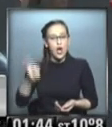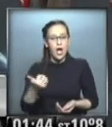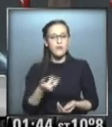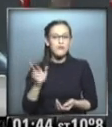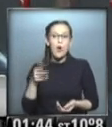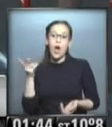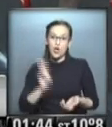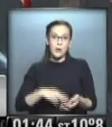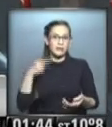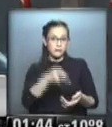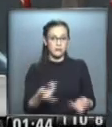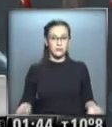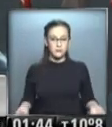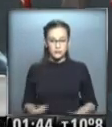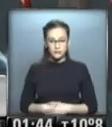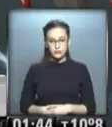camaristas.